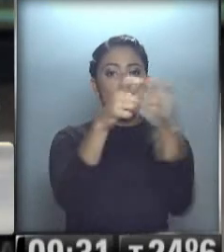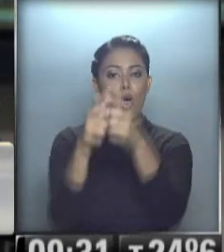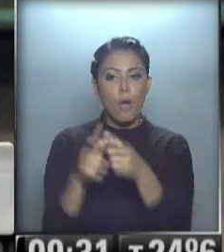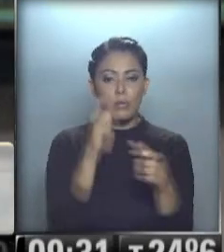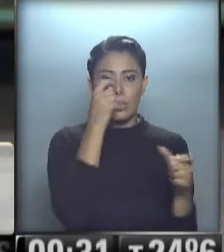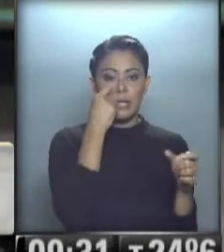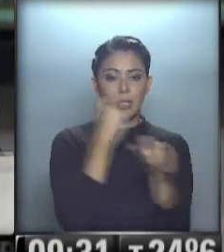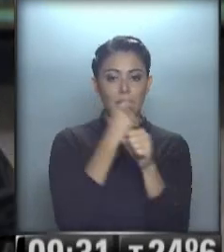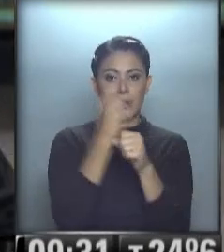la cámara de diputados de la nación